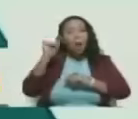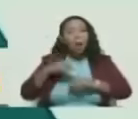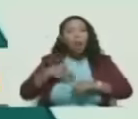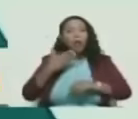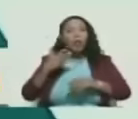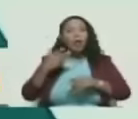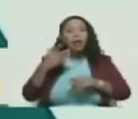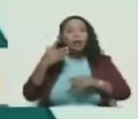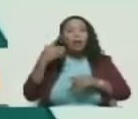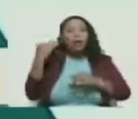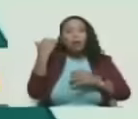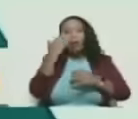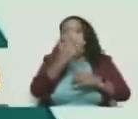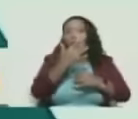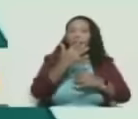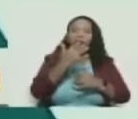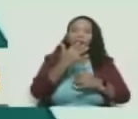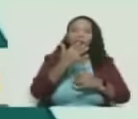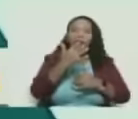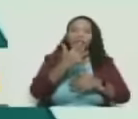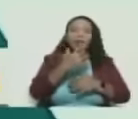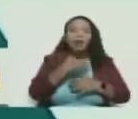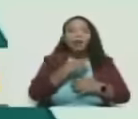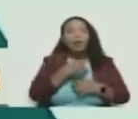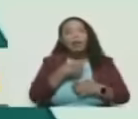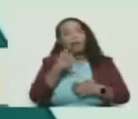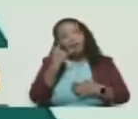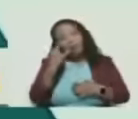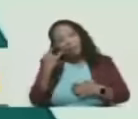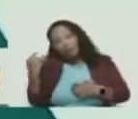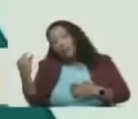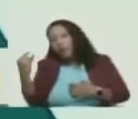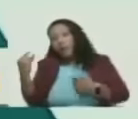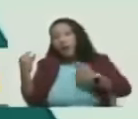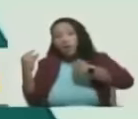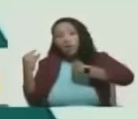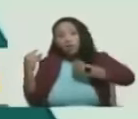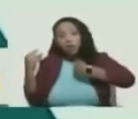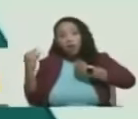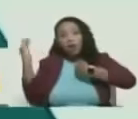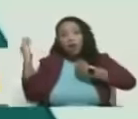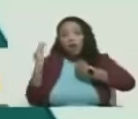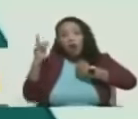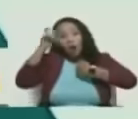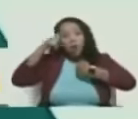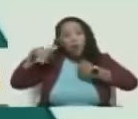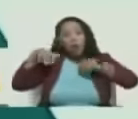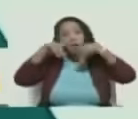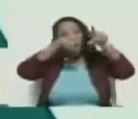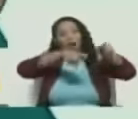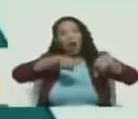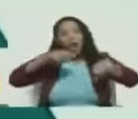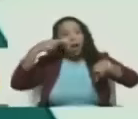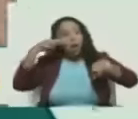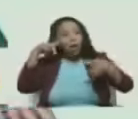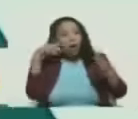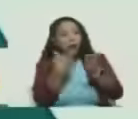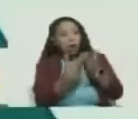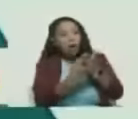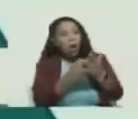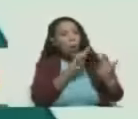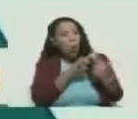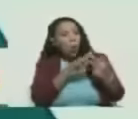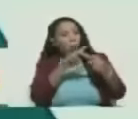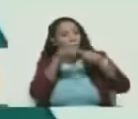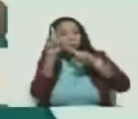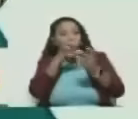de enamorarnos cada día. Hay muchas veces que yo, que vengo de Pedregal, un pueblo en el campo venezolano, he conocido otros